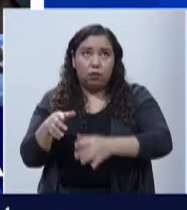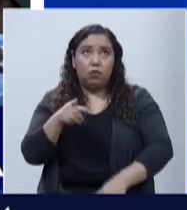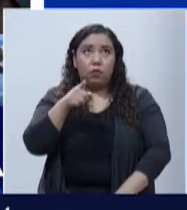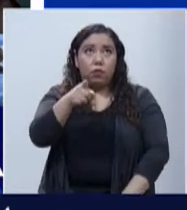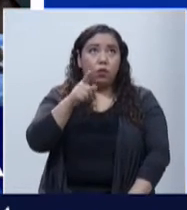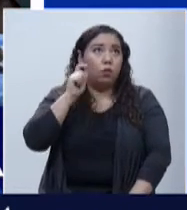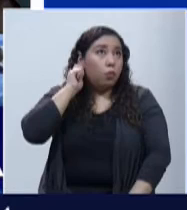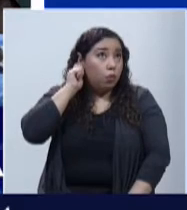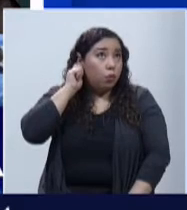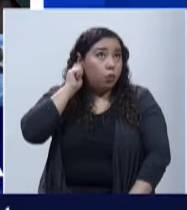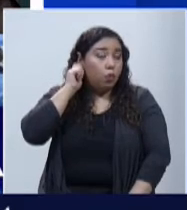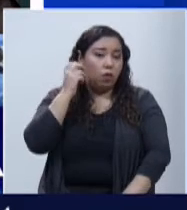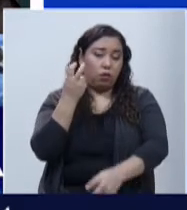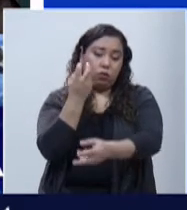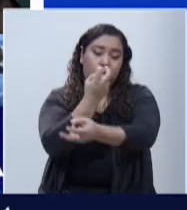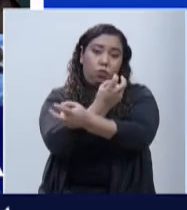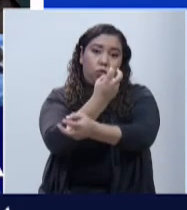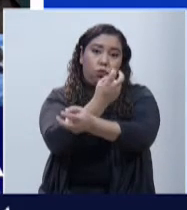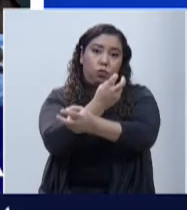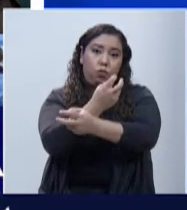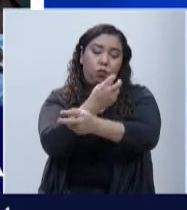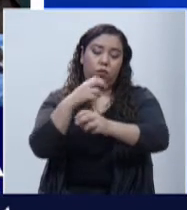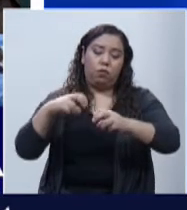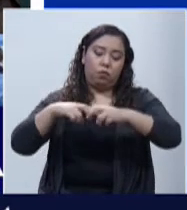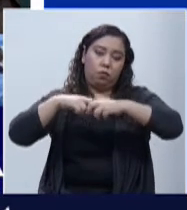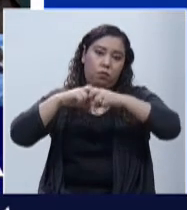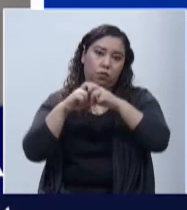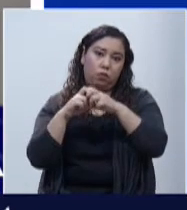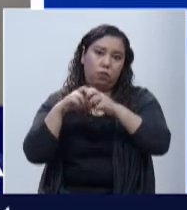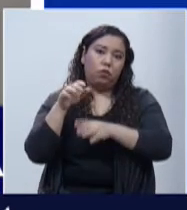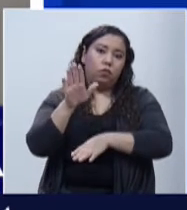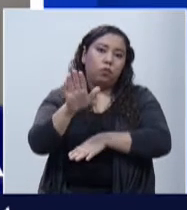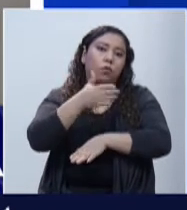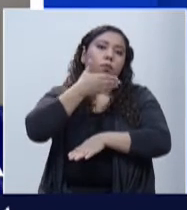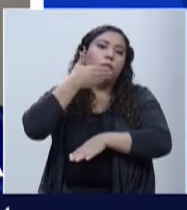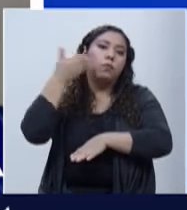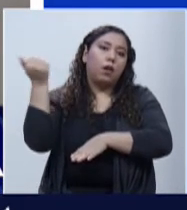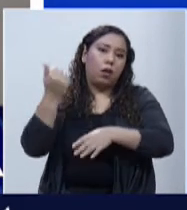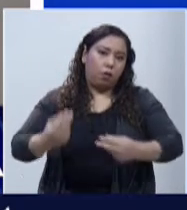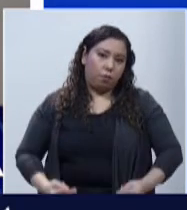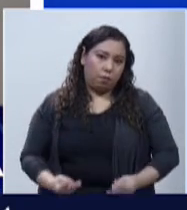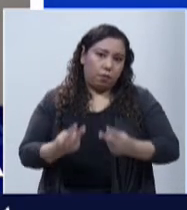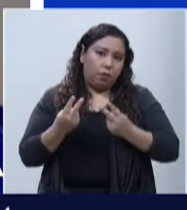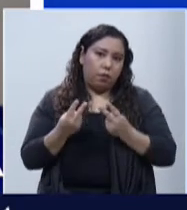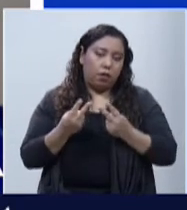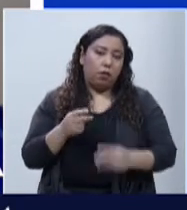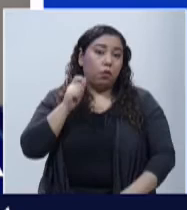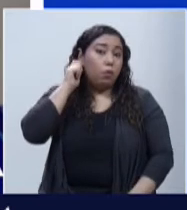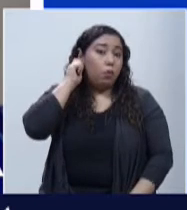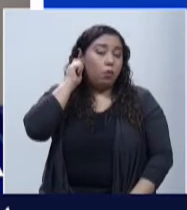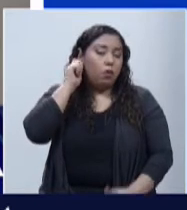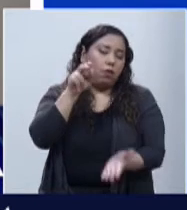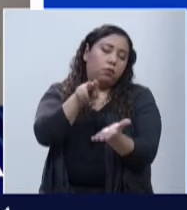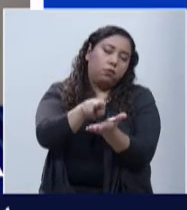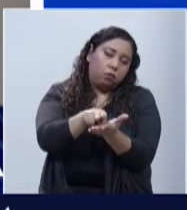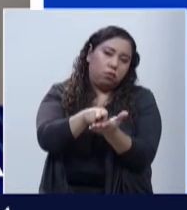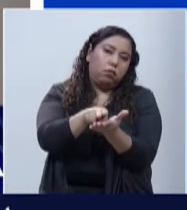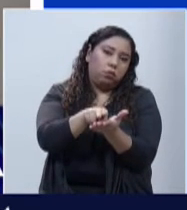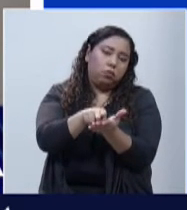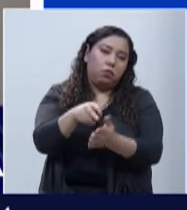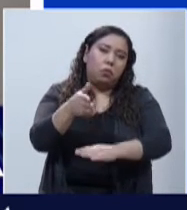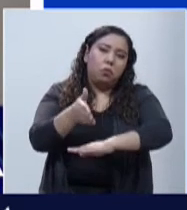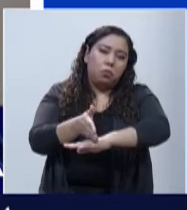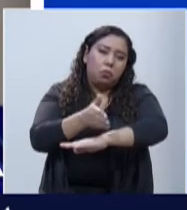y de esta manera mejorar su condición de salud de vida actualmente la paciente continúa hospitalizada y se está